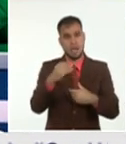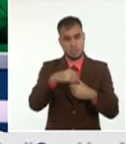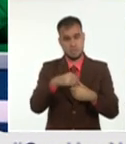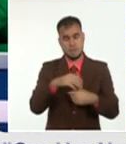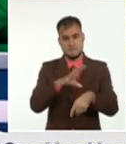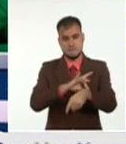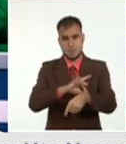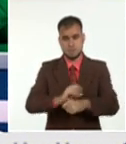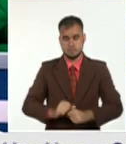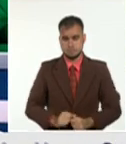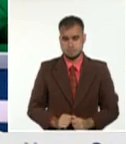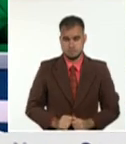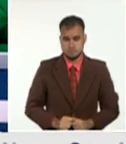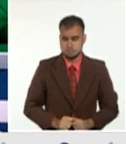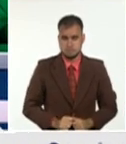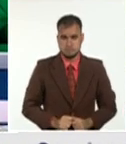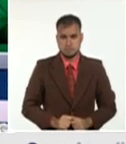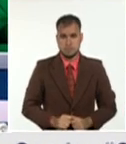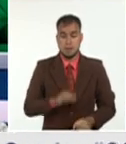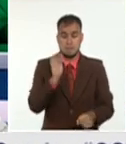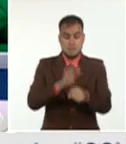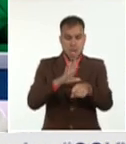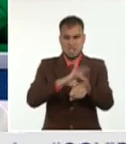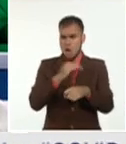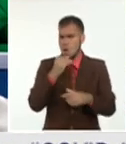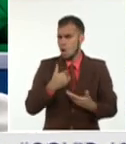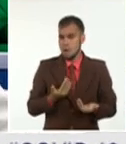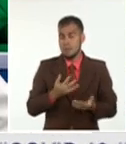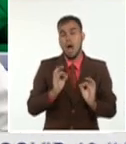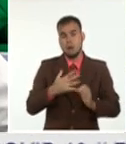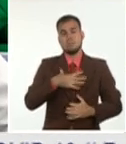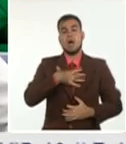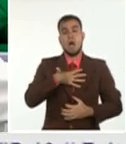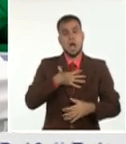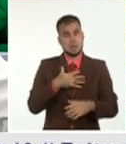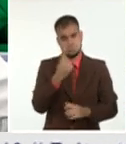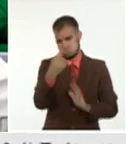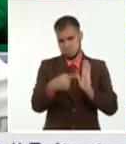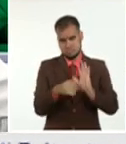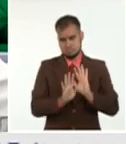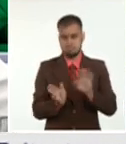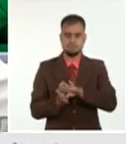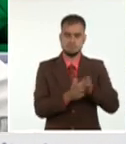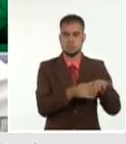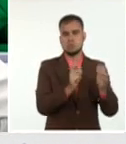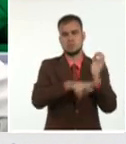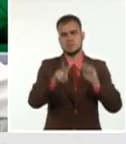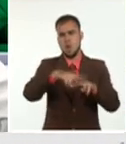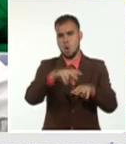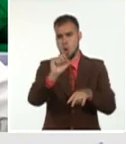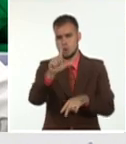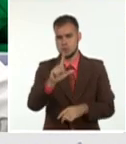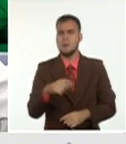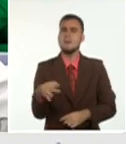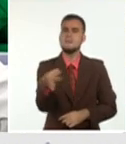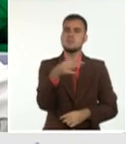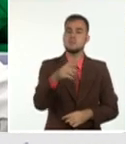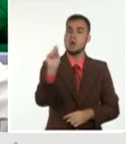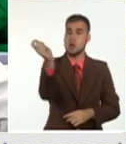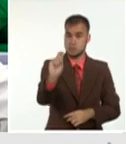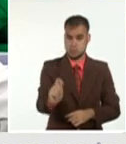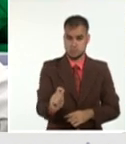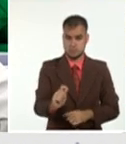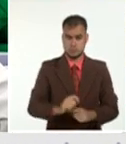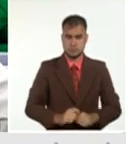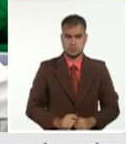Inicialmente presentó falta de aire. En la provincia de Holguín, del municipio Calixto García, fallece